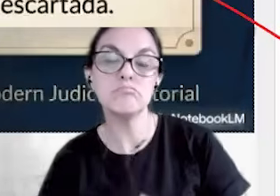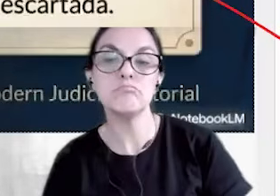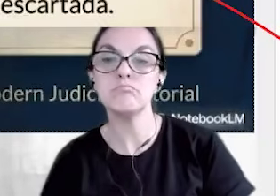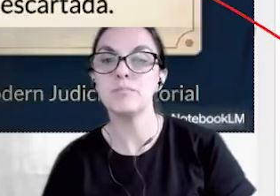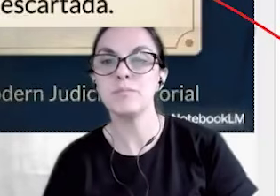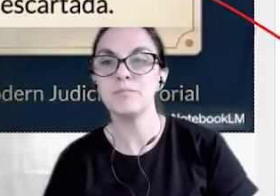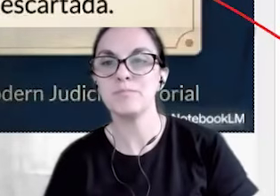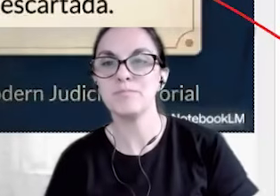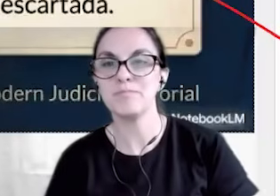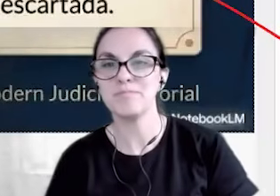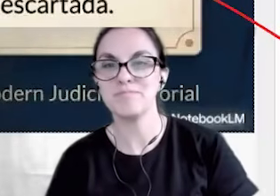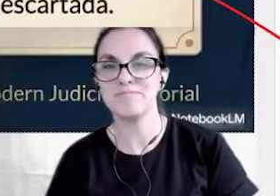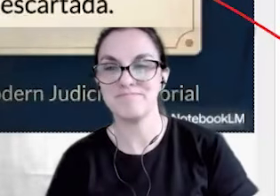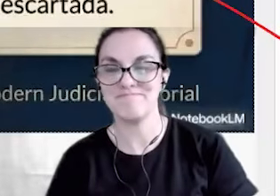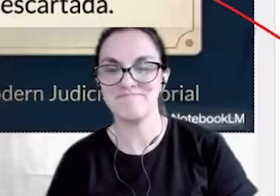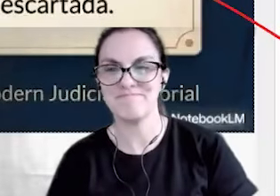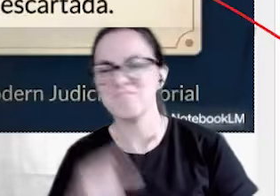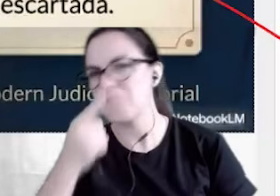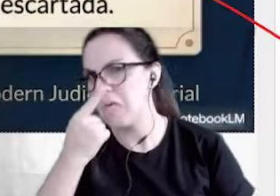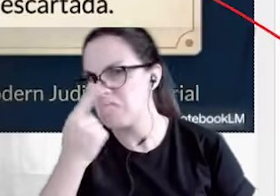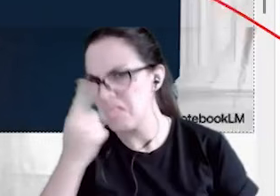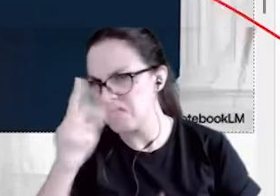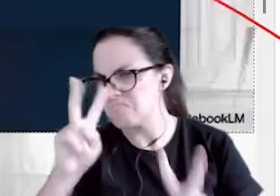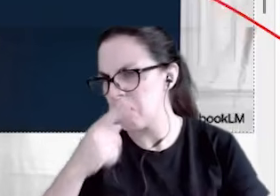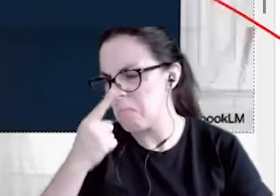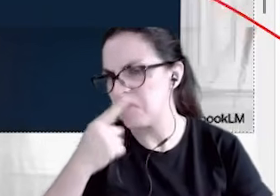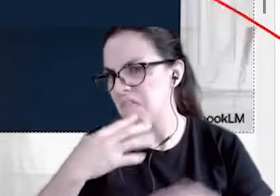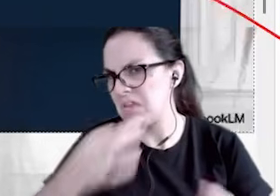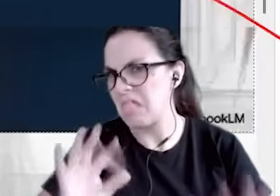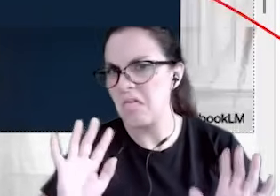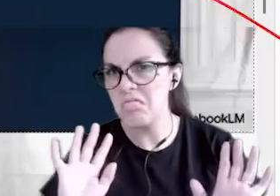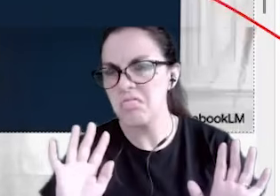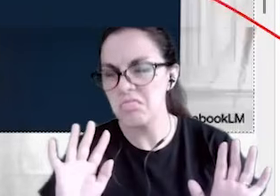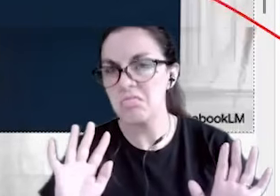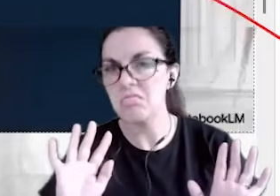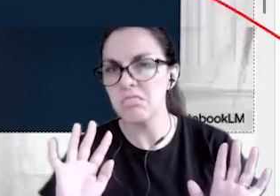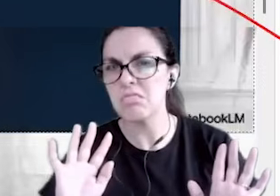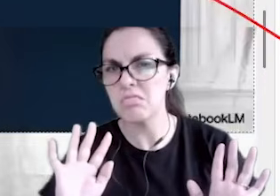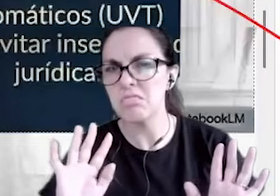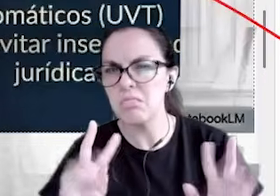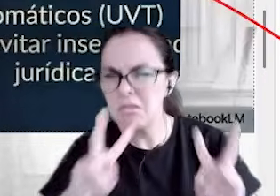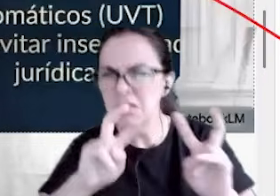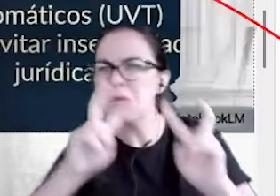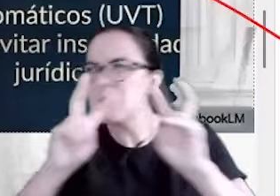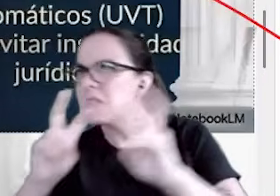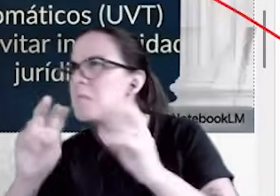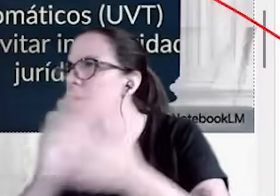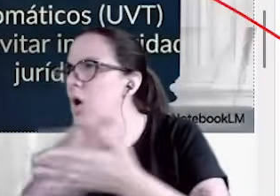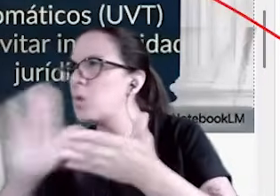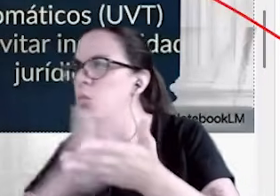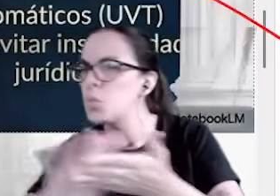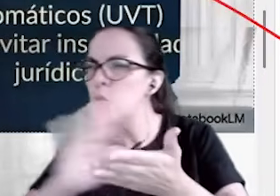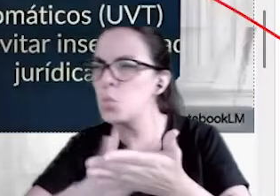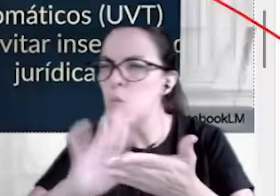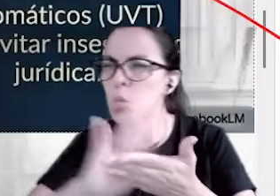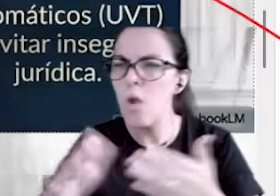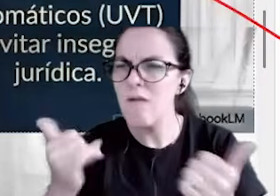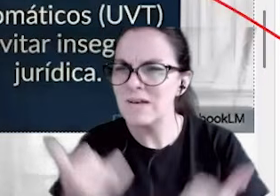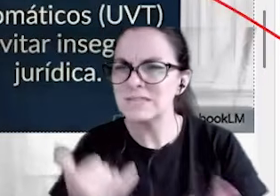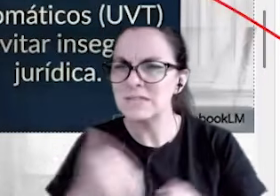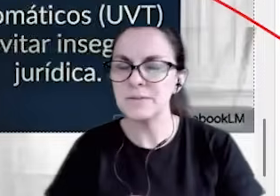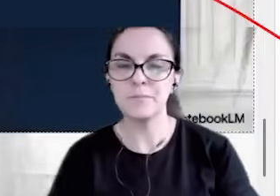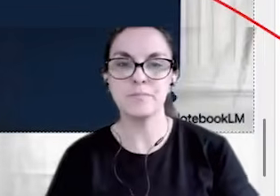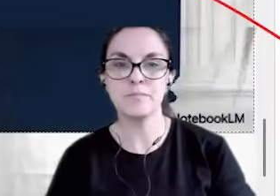Bueno, muy bien, chicas, muy interesante el tema, la verdad, con muchas aristas nuevas para tener en cuenta. Y vamos a ir